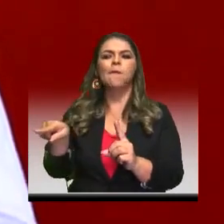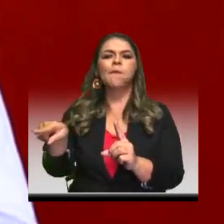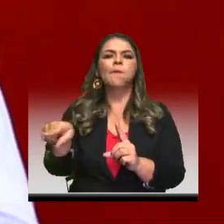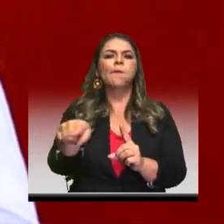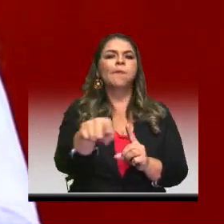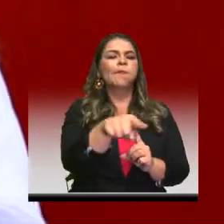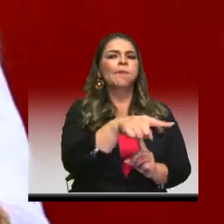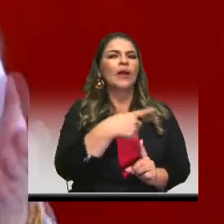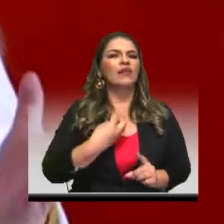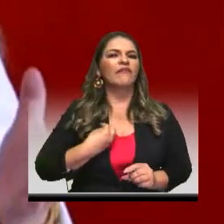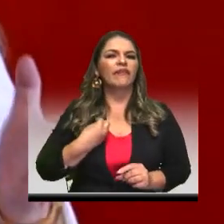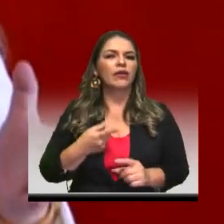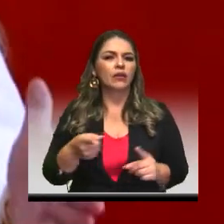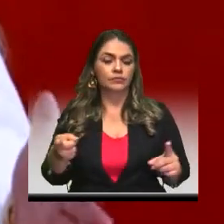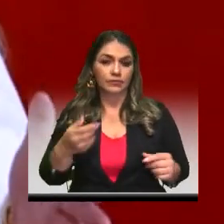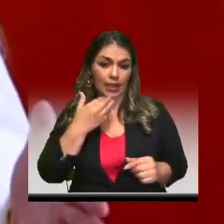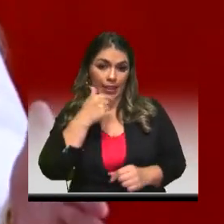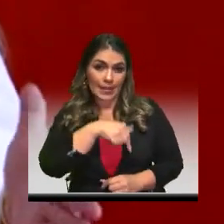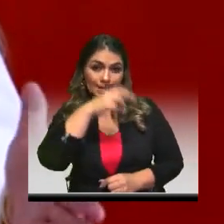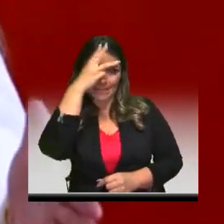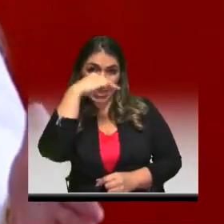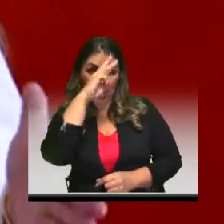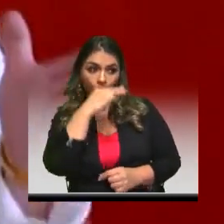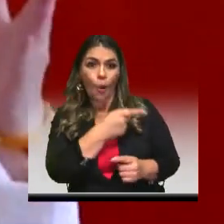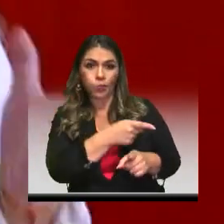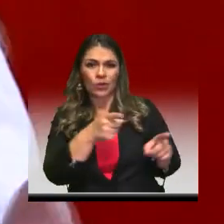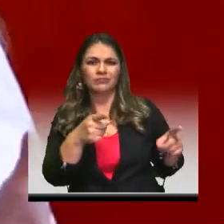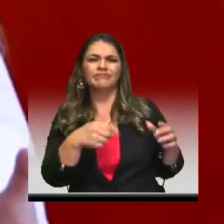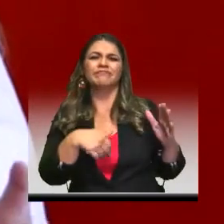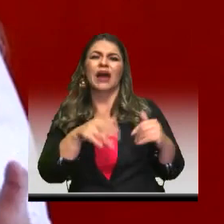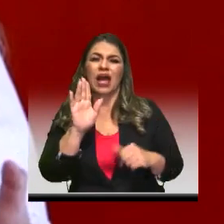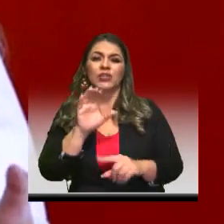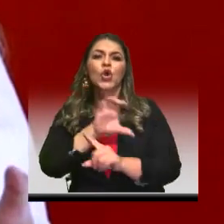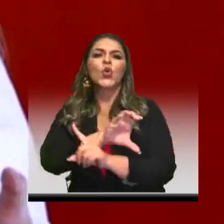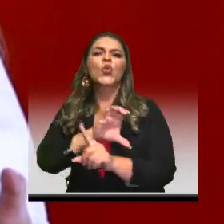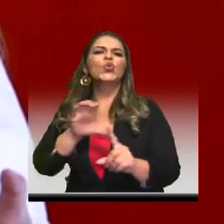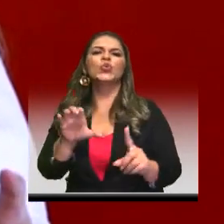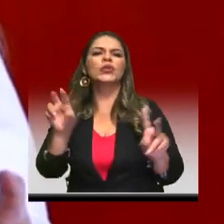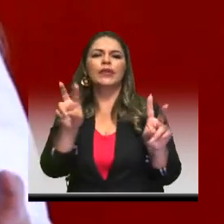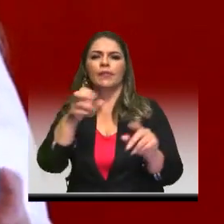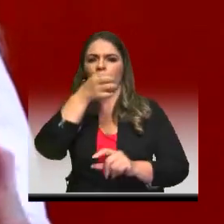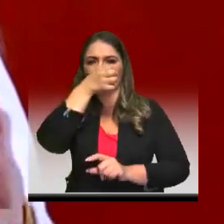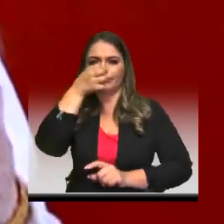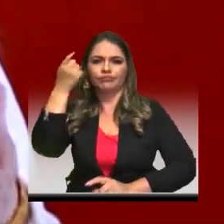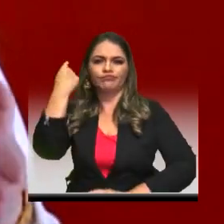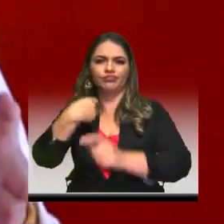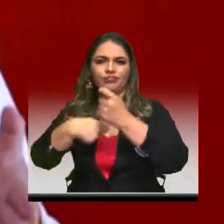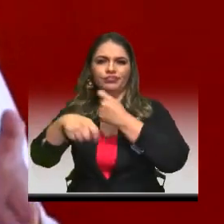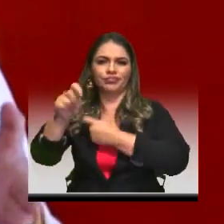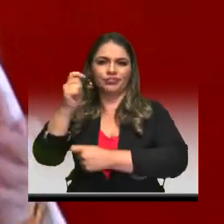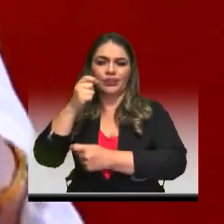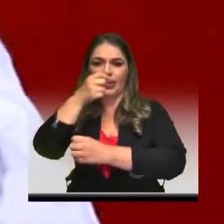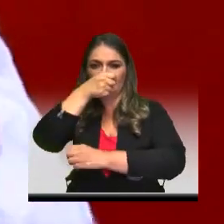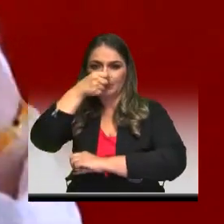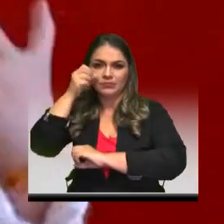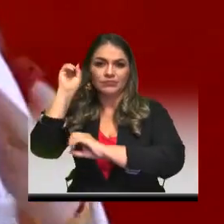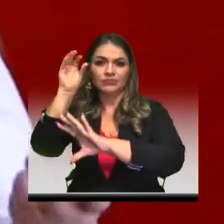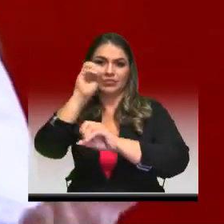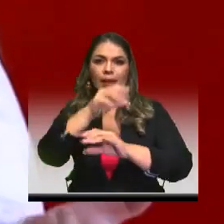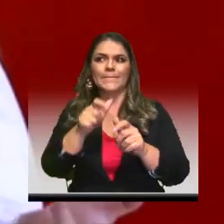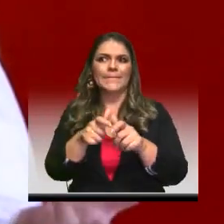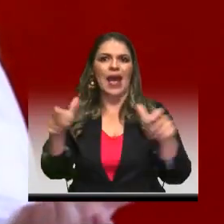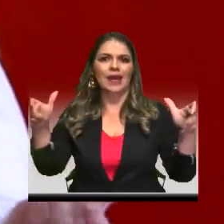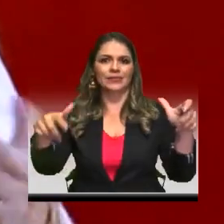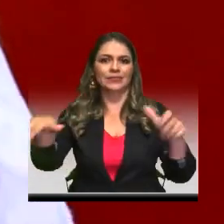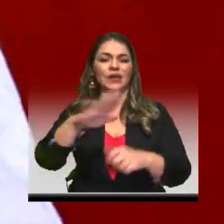bien importante, porque, por ejemplo, ahorita aquí en México estamos viviendo una narcocultura muy tremenda, que les está